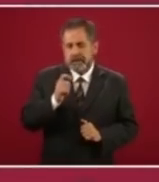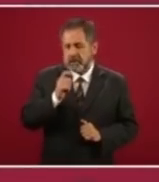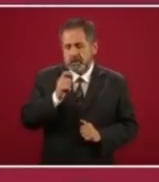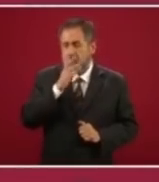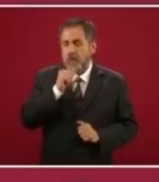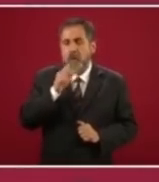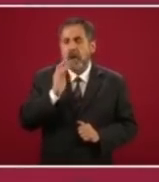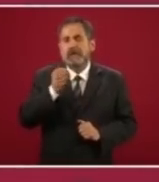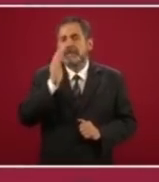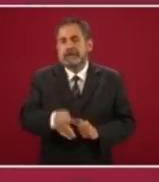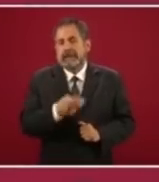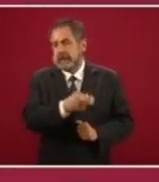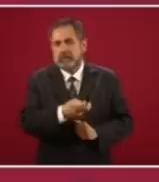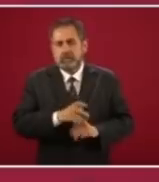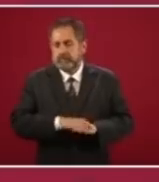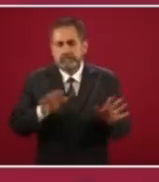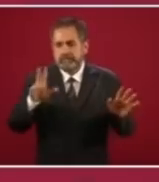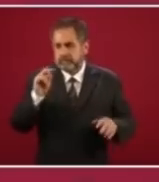inaceptable